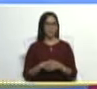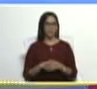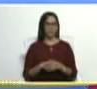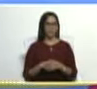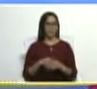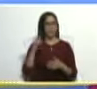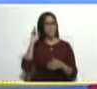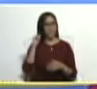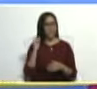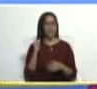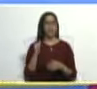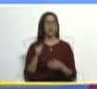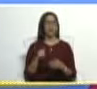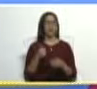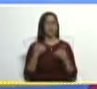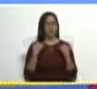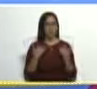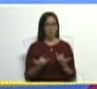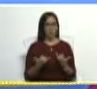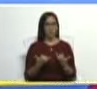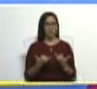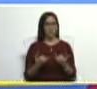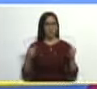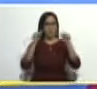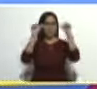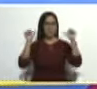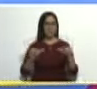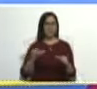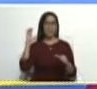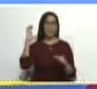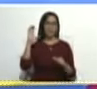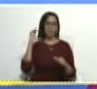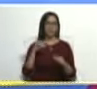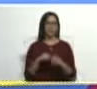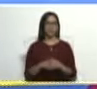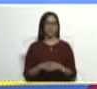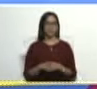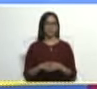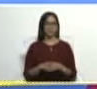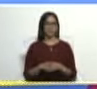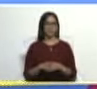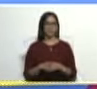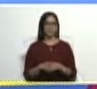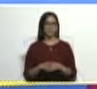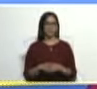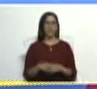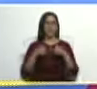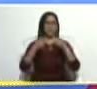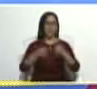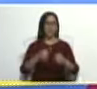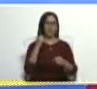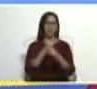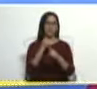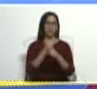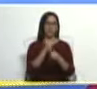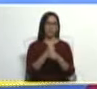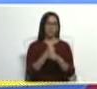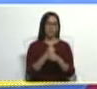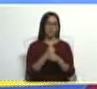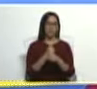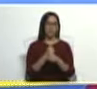para que proceda a través del sistema Patria a entregarle a los trabajadores